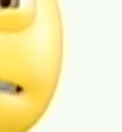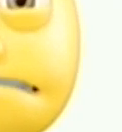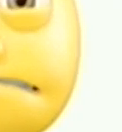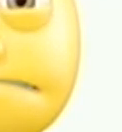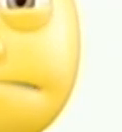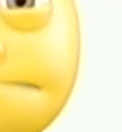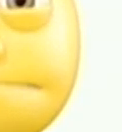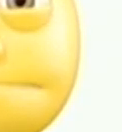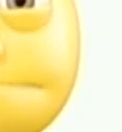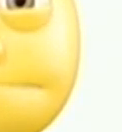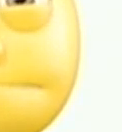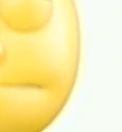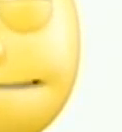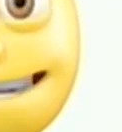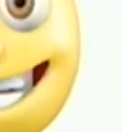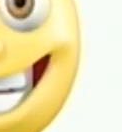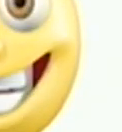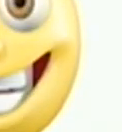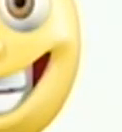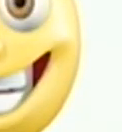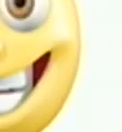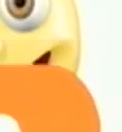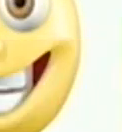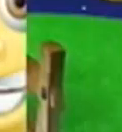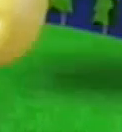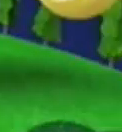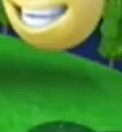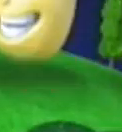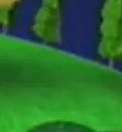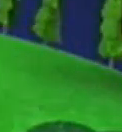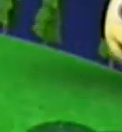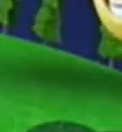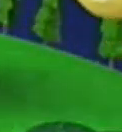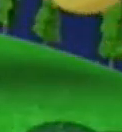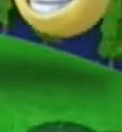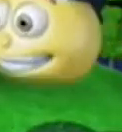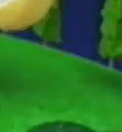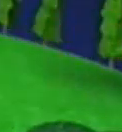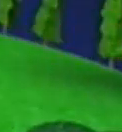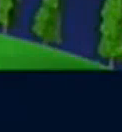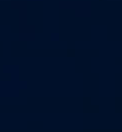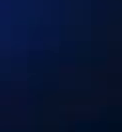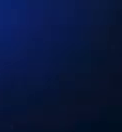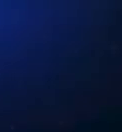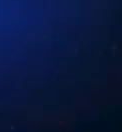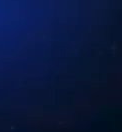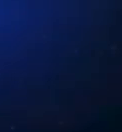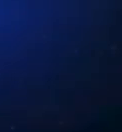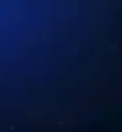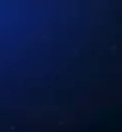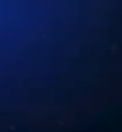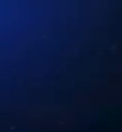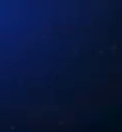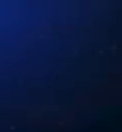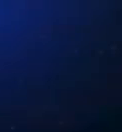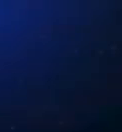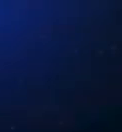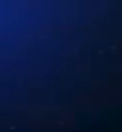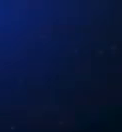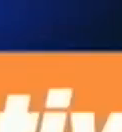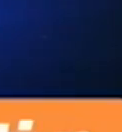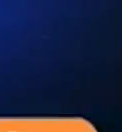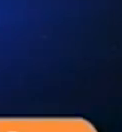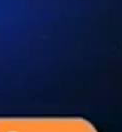Para un día sin tos, Palagrip efectivo. Y cuando vayas a dormir, prueba Palagrip